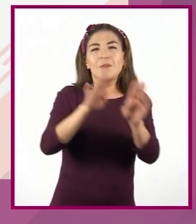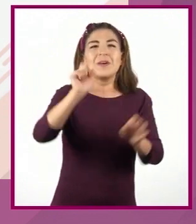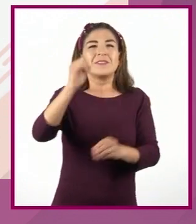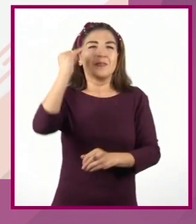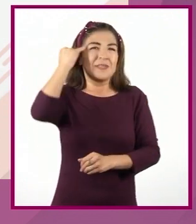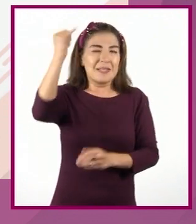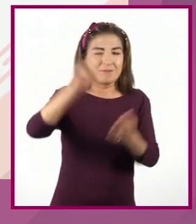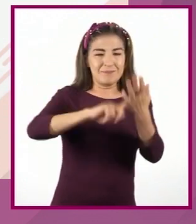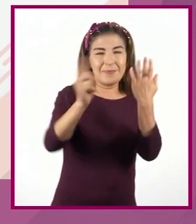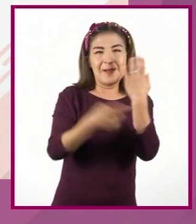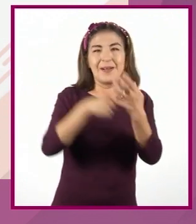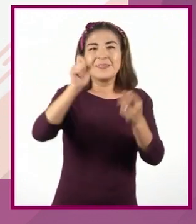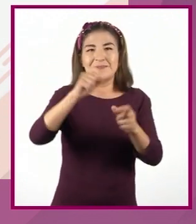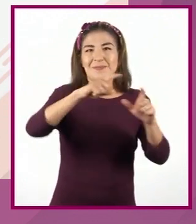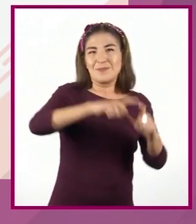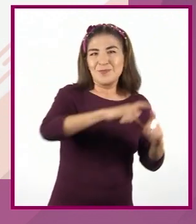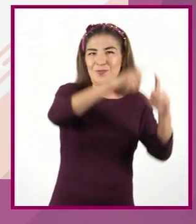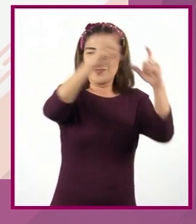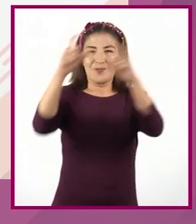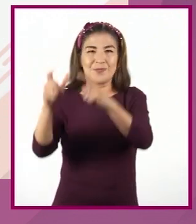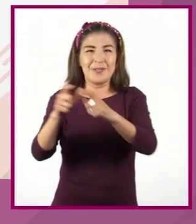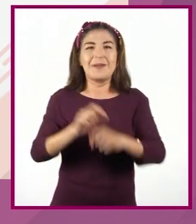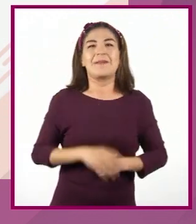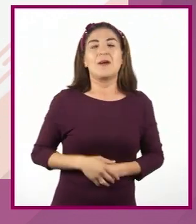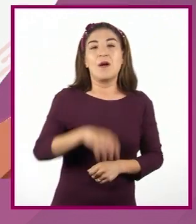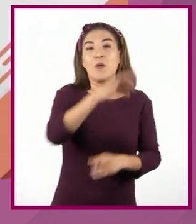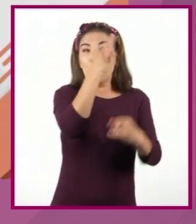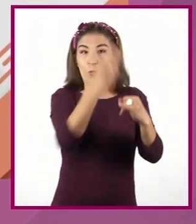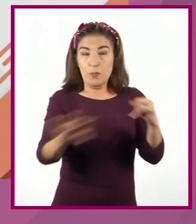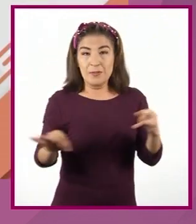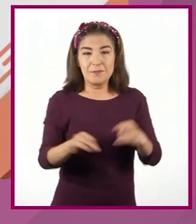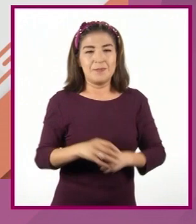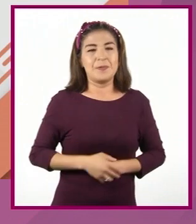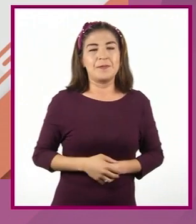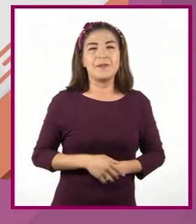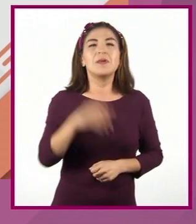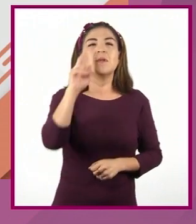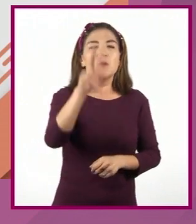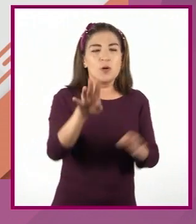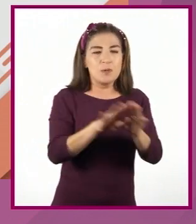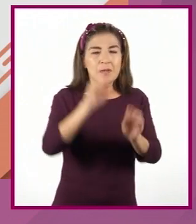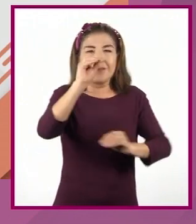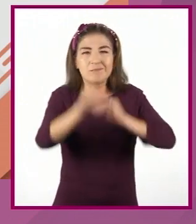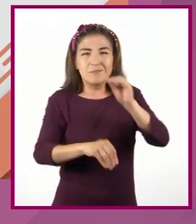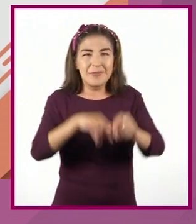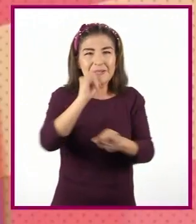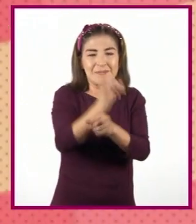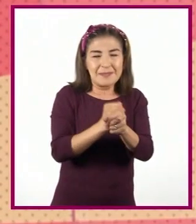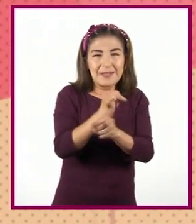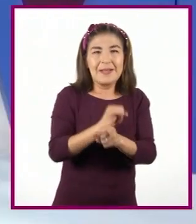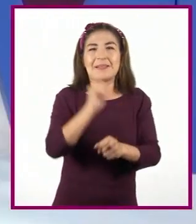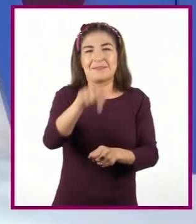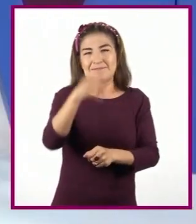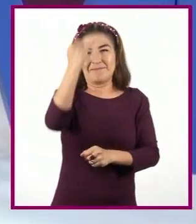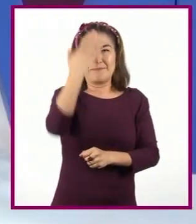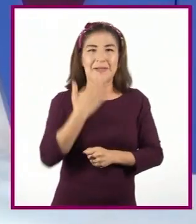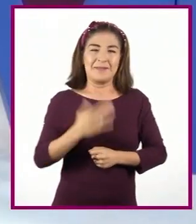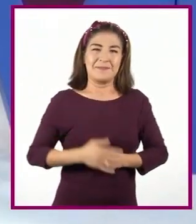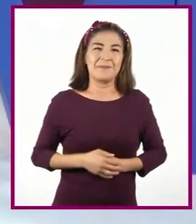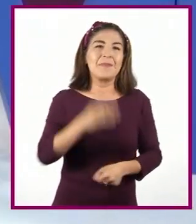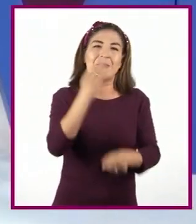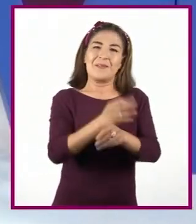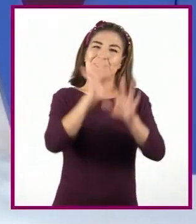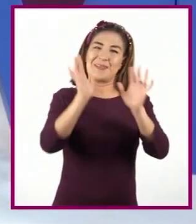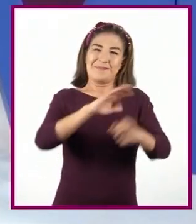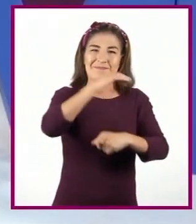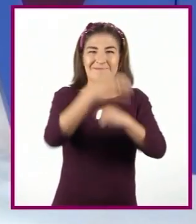que ven los astronautas. Y finalmente, en la sexta, escriben una sinonimia de la imagen. Hemos llegado al término de